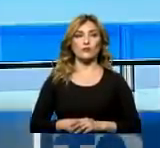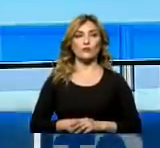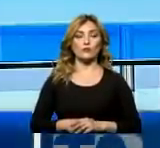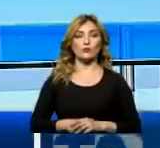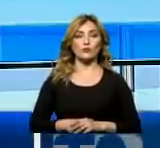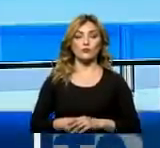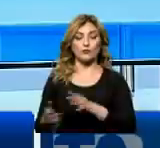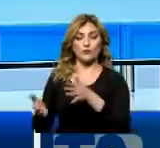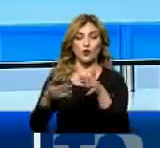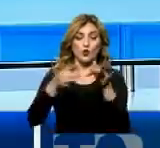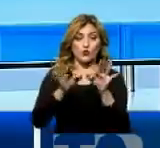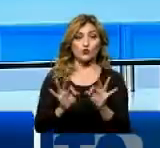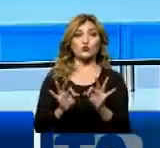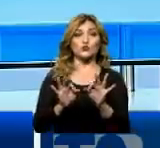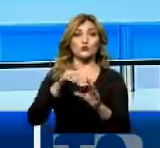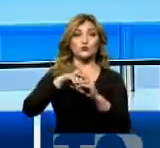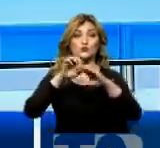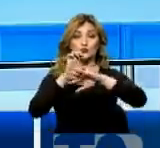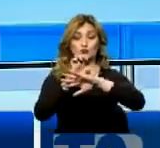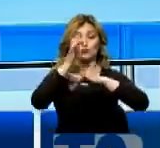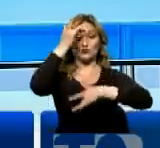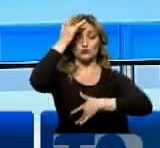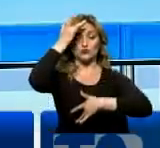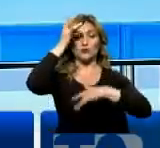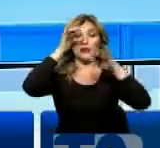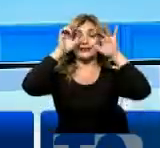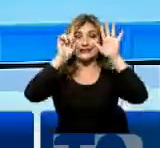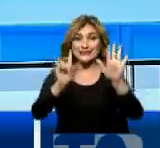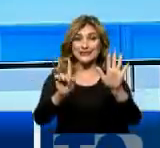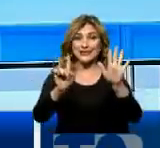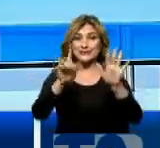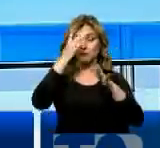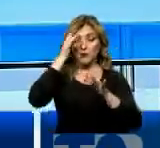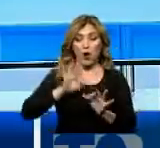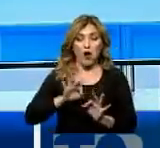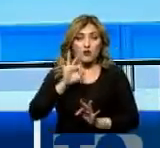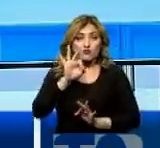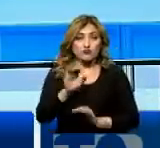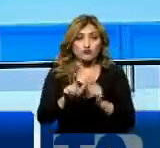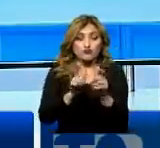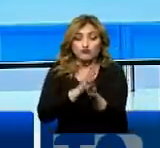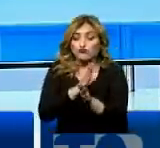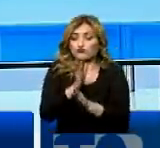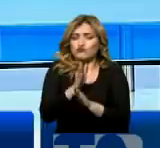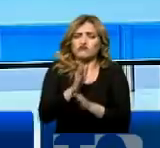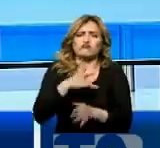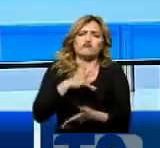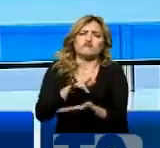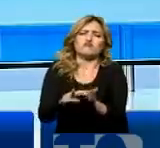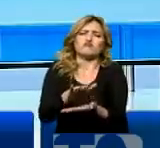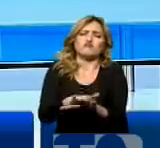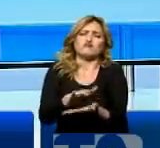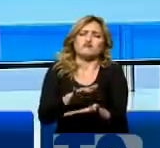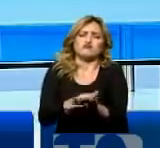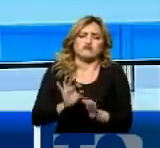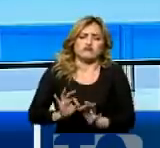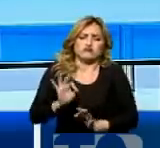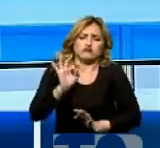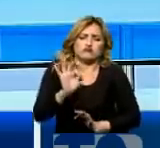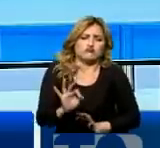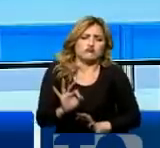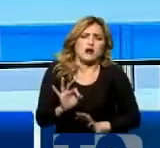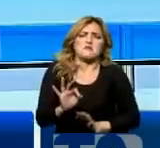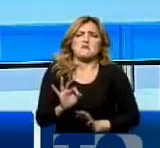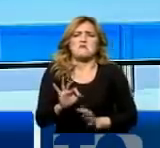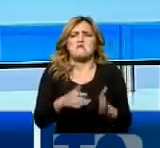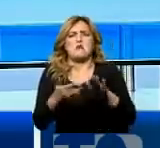Tras la confirmación de 6 casos de coronavirus en el país, expertos recalcan que hay que mantener la calma, pues el virus tiene una